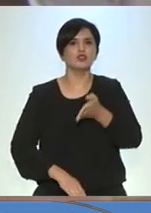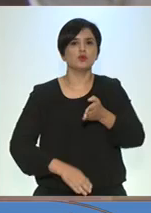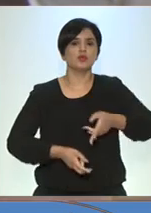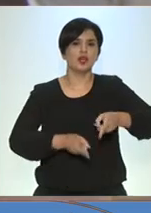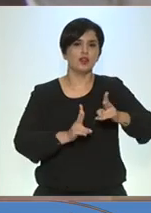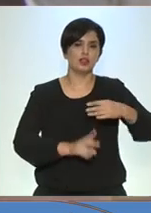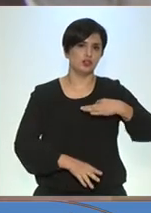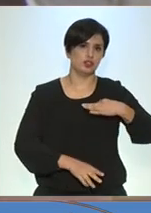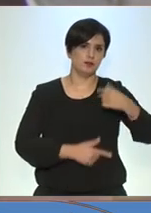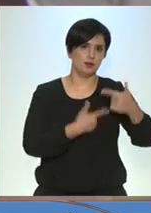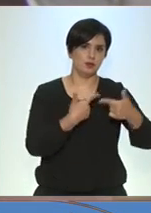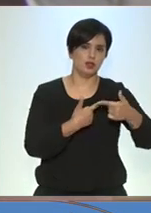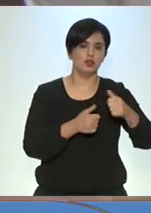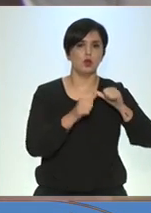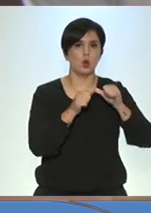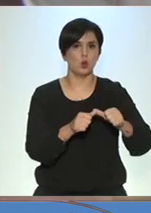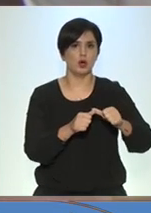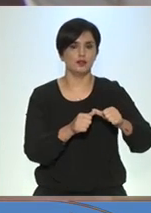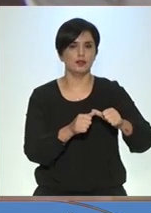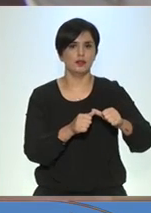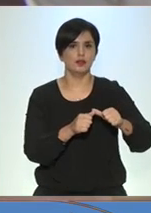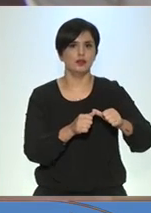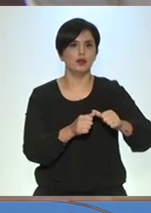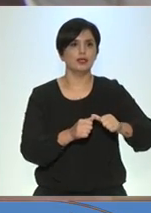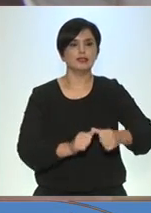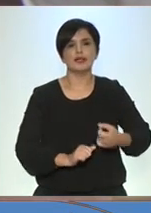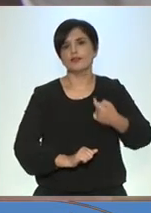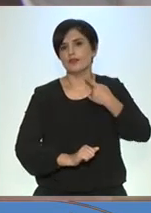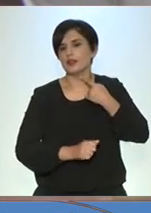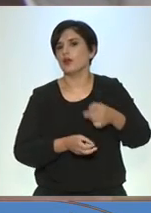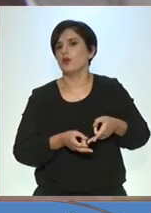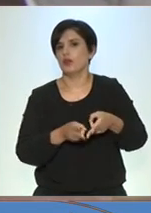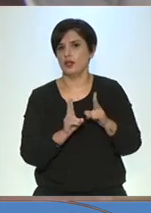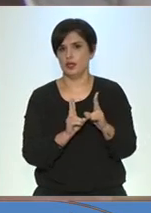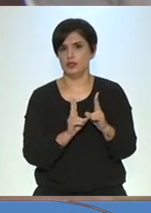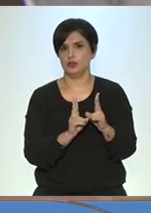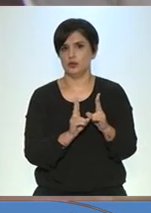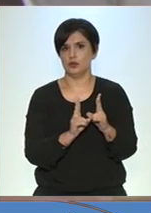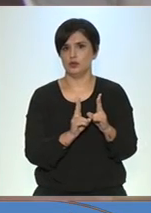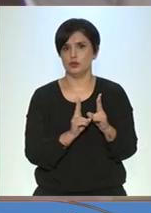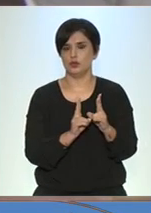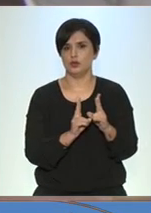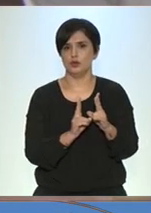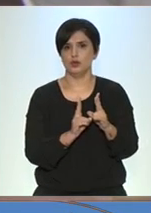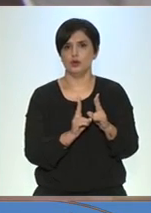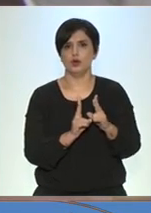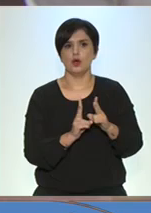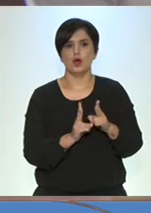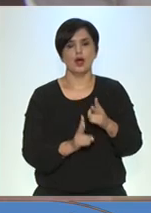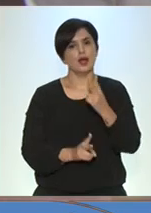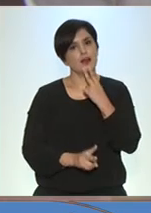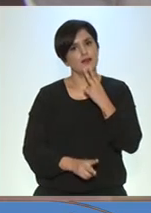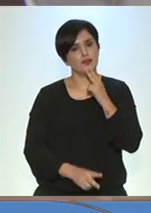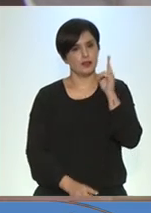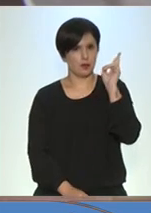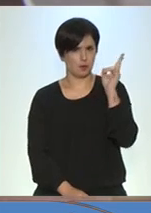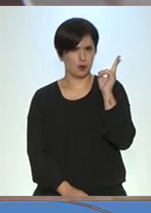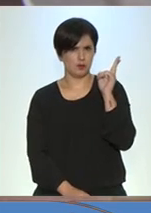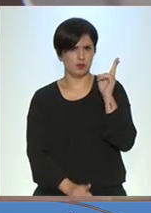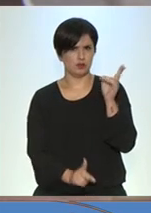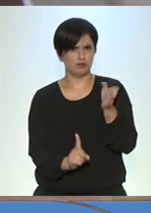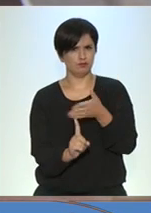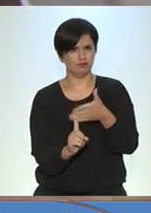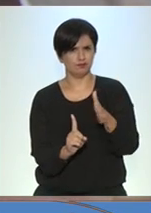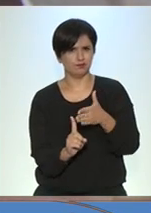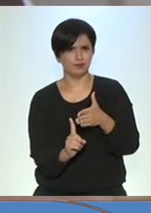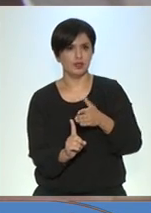No solo esto, durante su vigencia se han lesionado derechos inderogables como son el derecho a la vida, la prohibición de la tortura, la